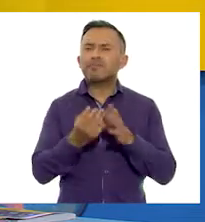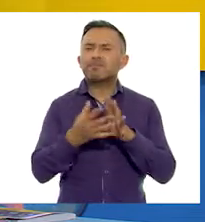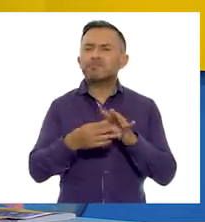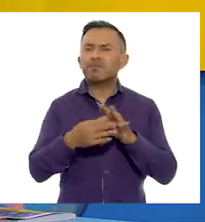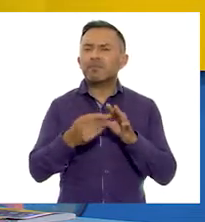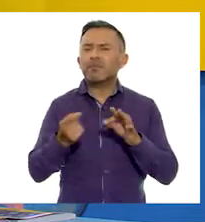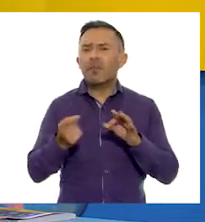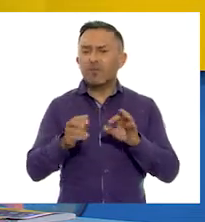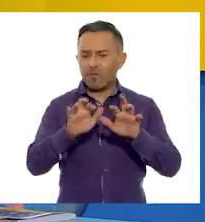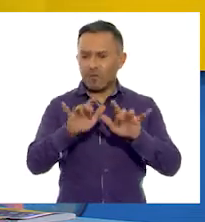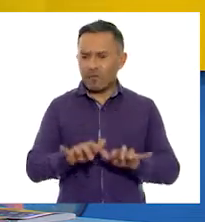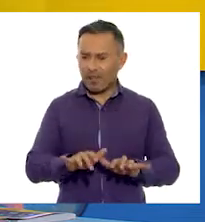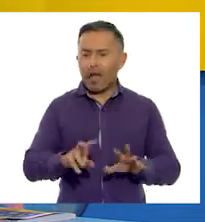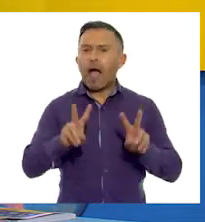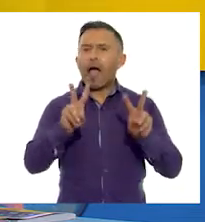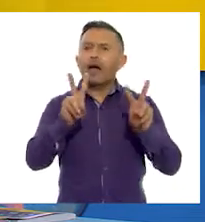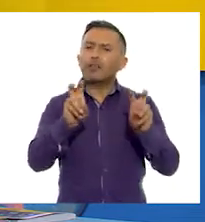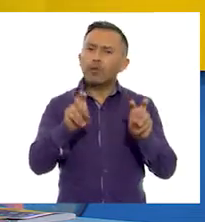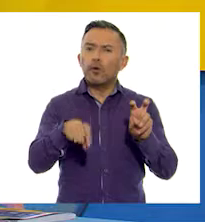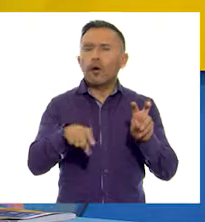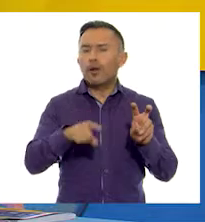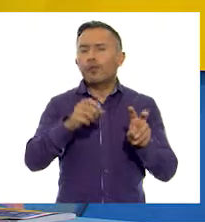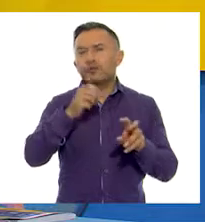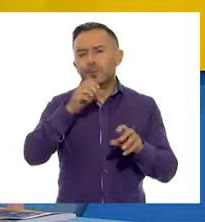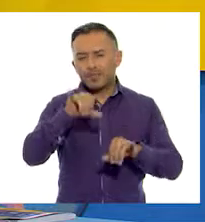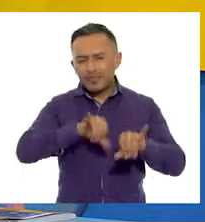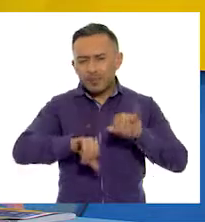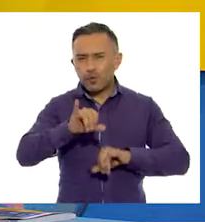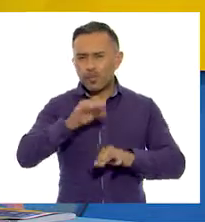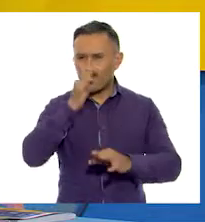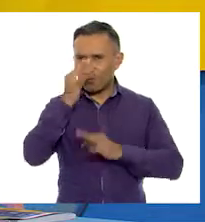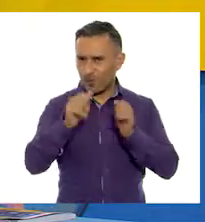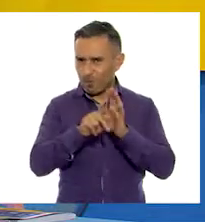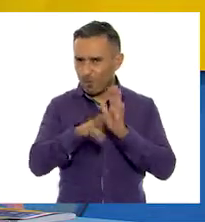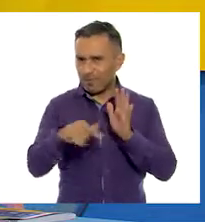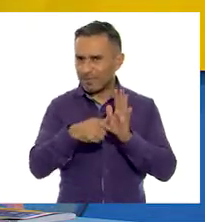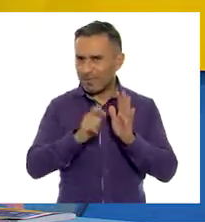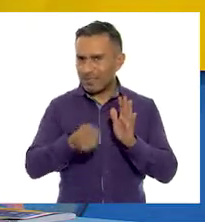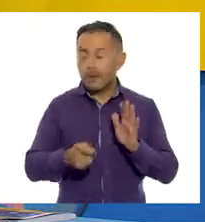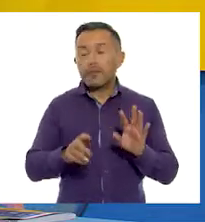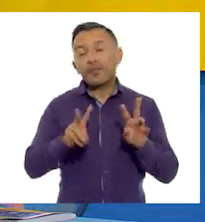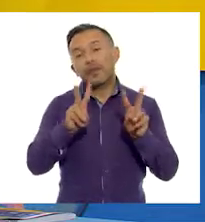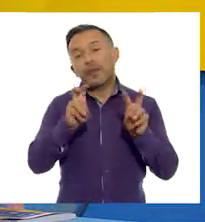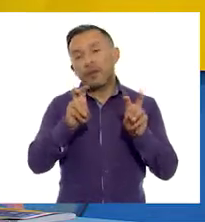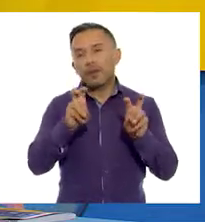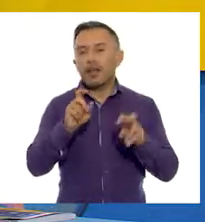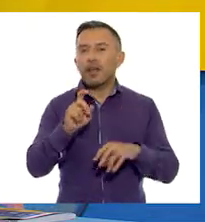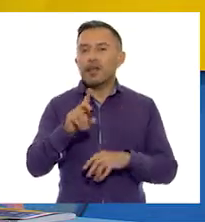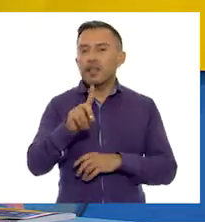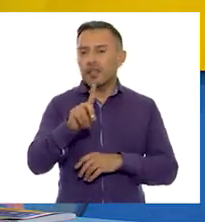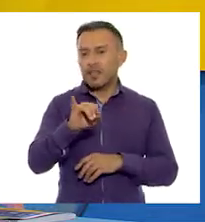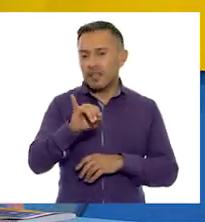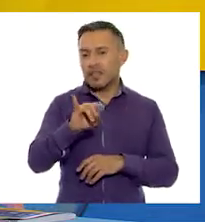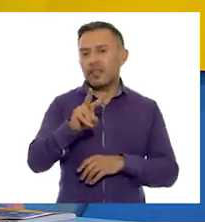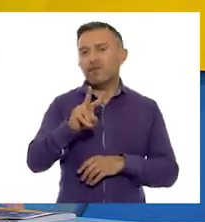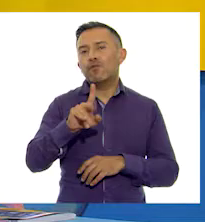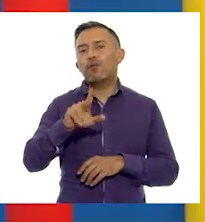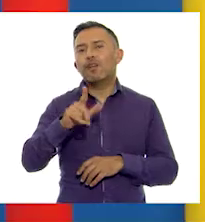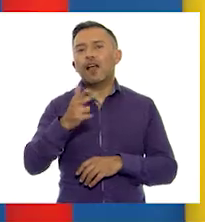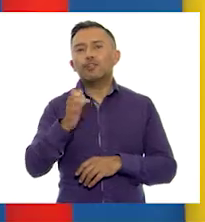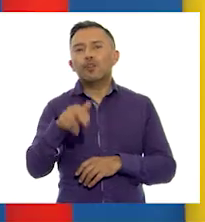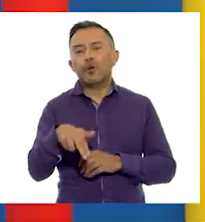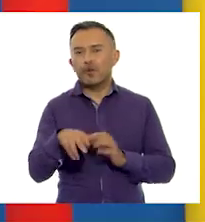los artículos de divulgación científica y profundizaremos en el concepto divulgación y su relevancia.